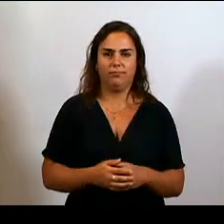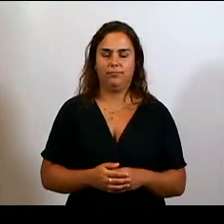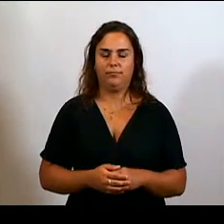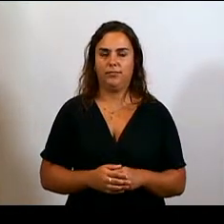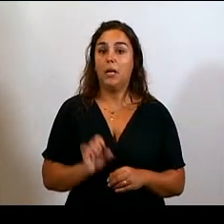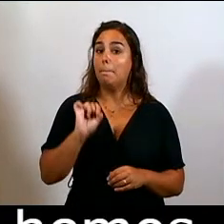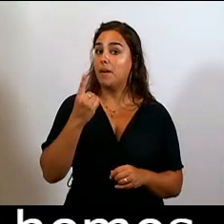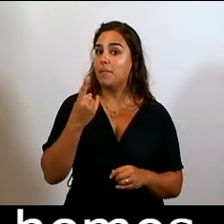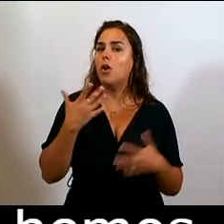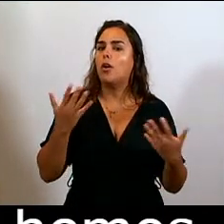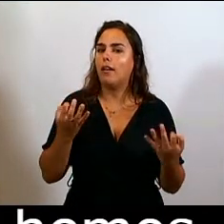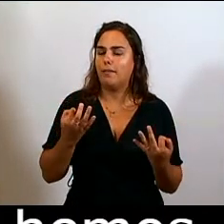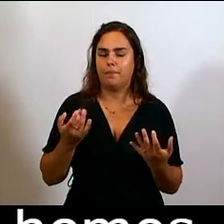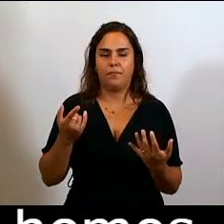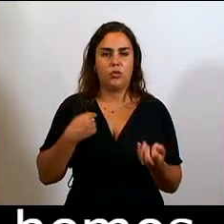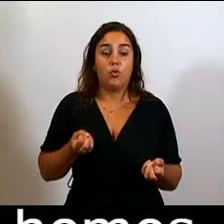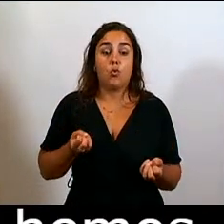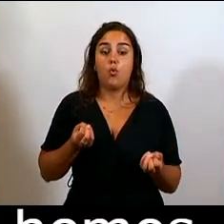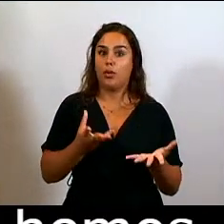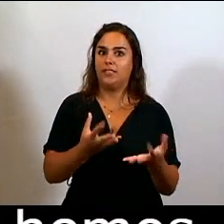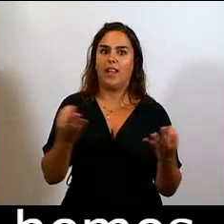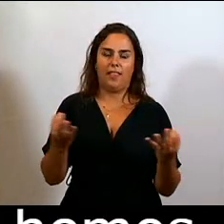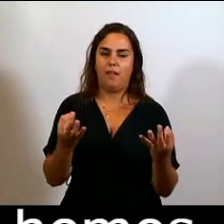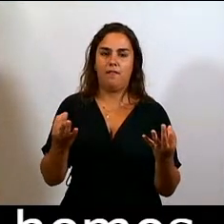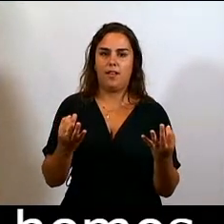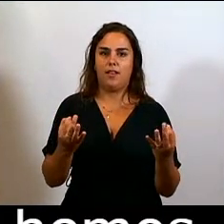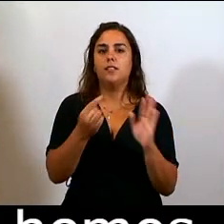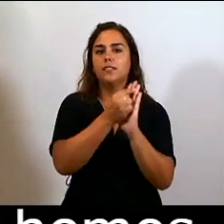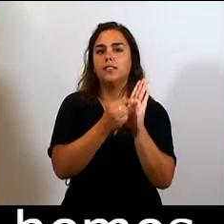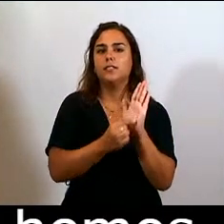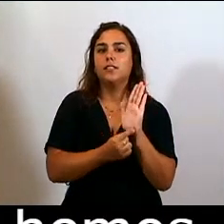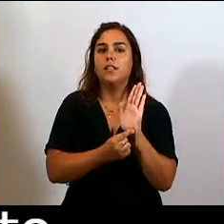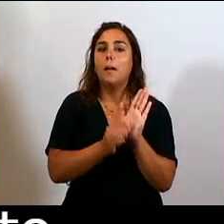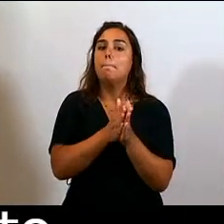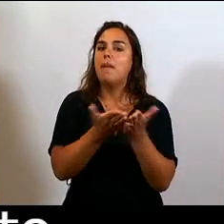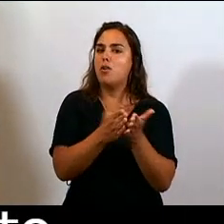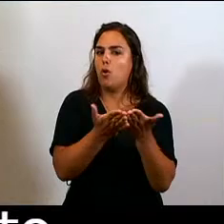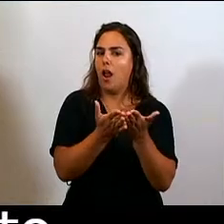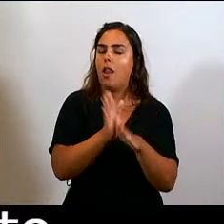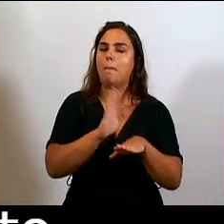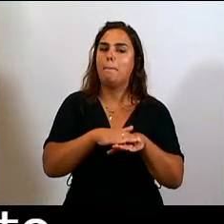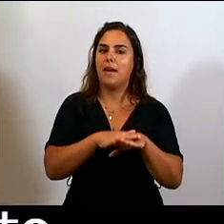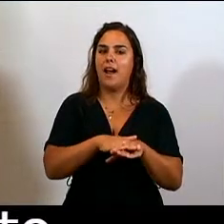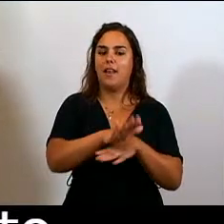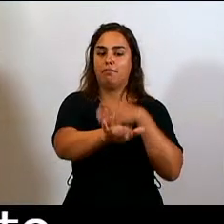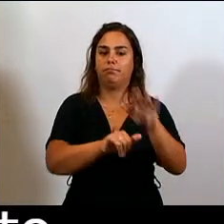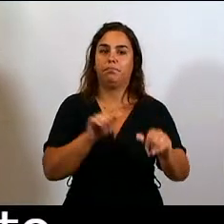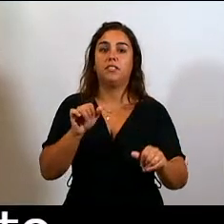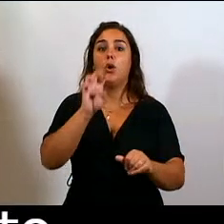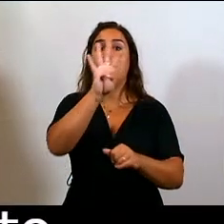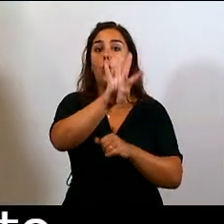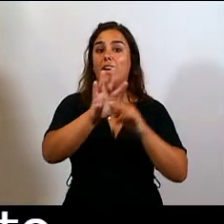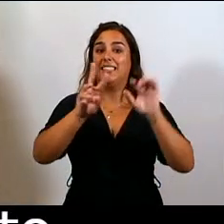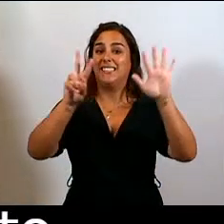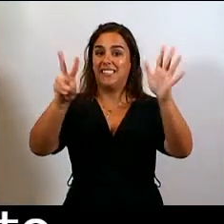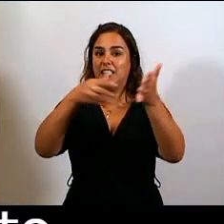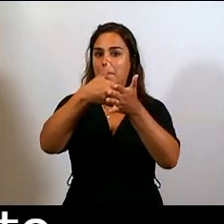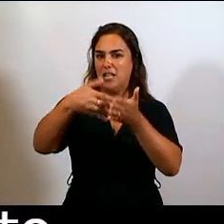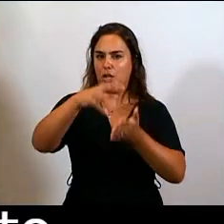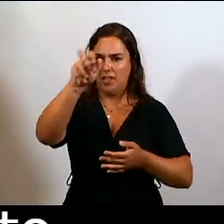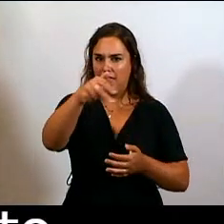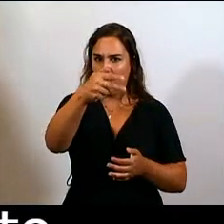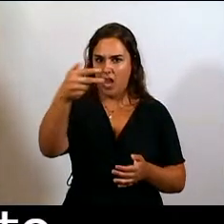lugar, informar que el presupuesto anual de licitación se eleva de 47 millones de